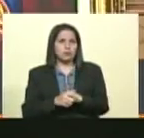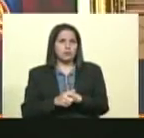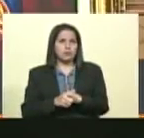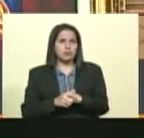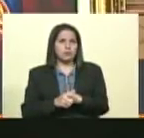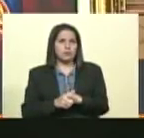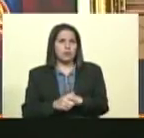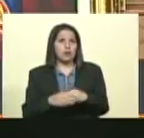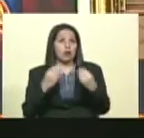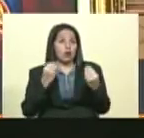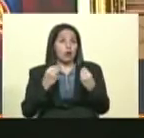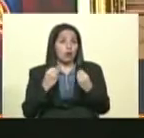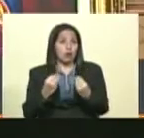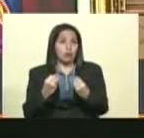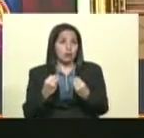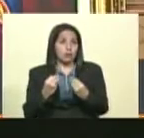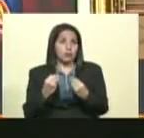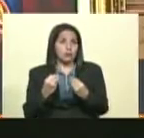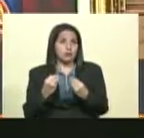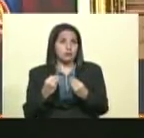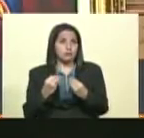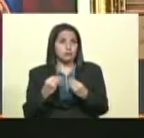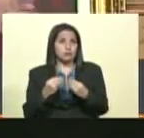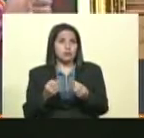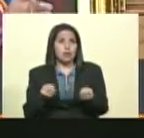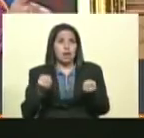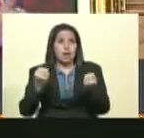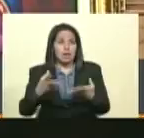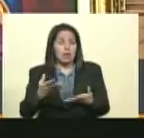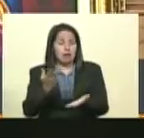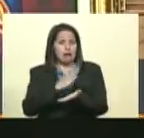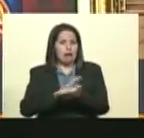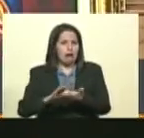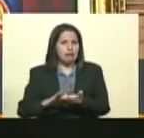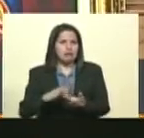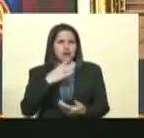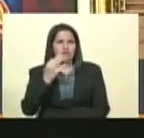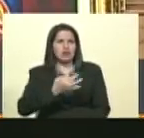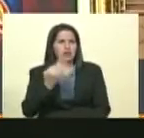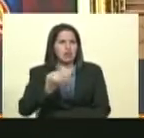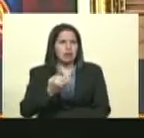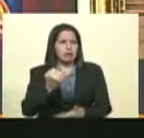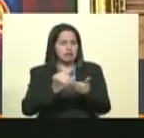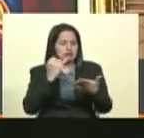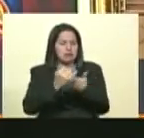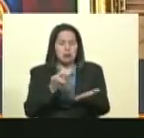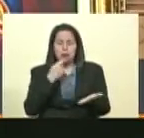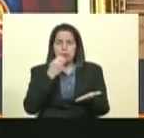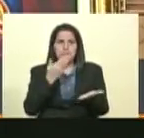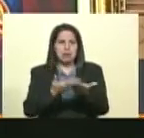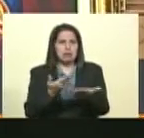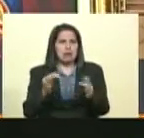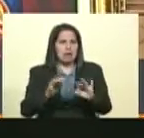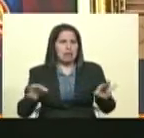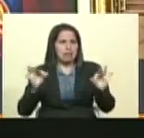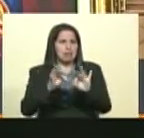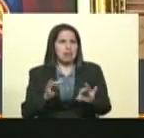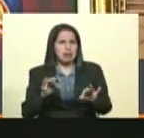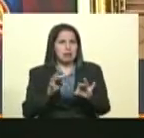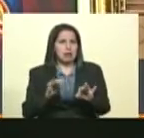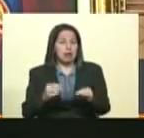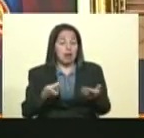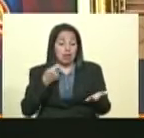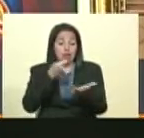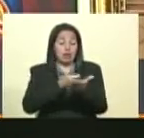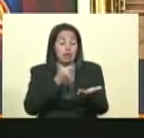más maestras, porque fuimos, garantizamos la gratuidad real, que el muchacho viene a inscribir si no le piden nada, porque le garantizamos los